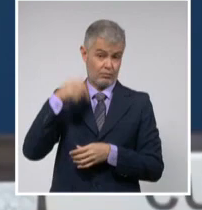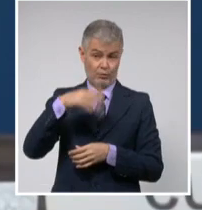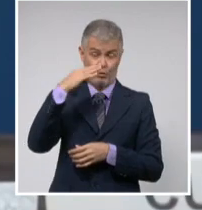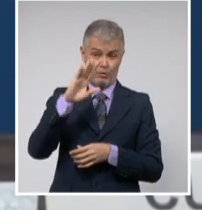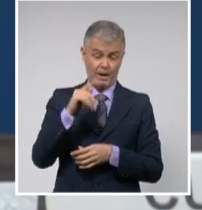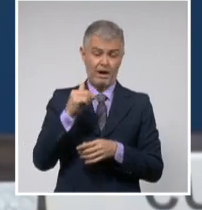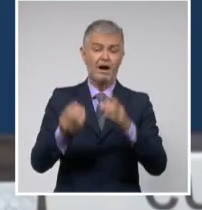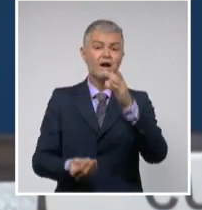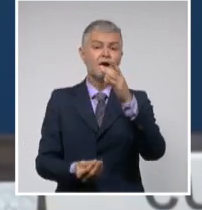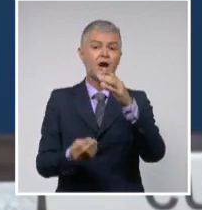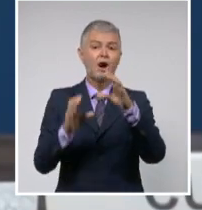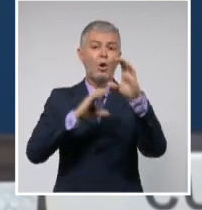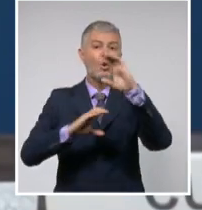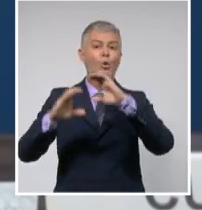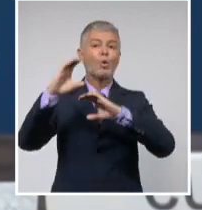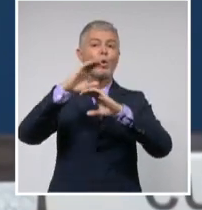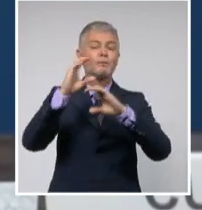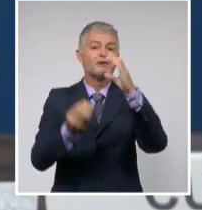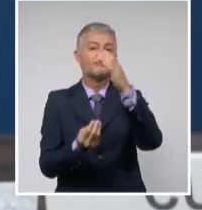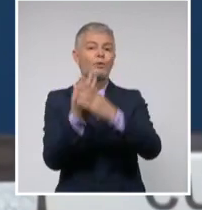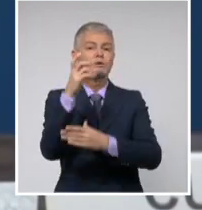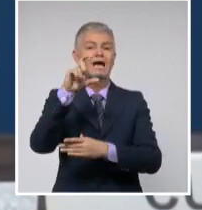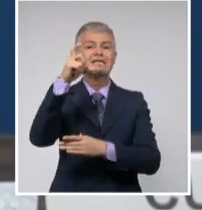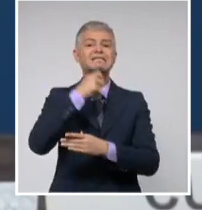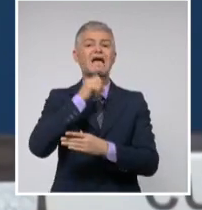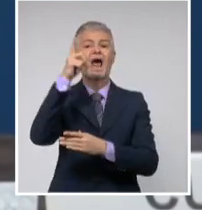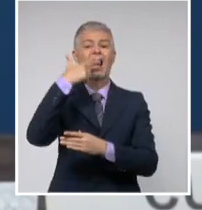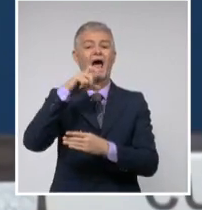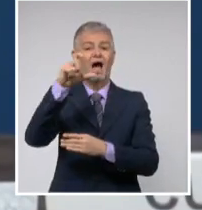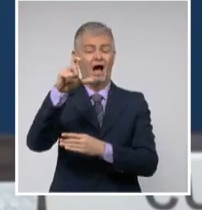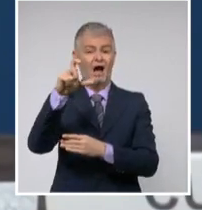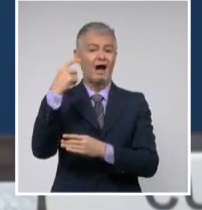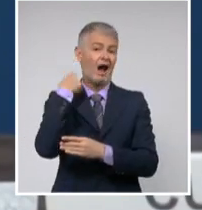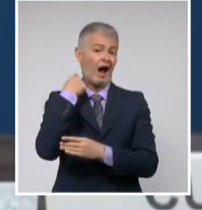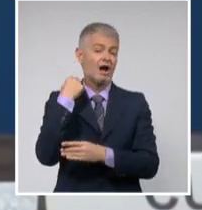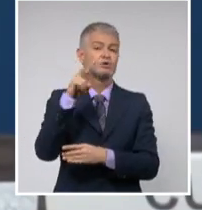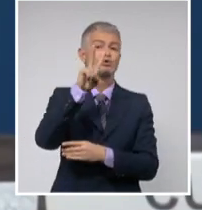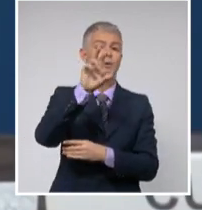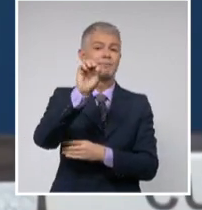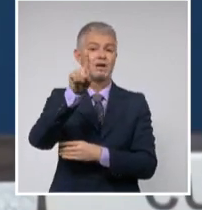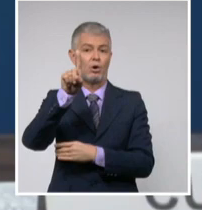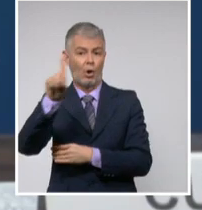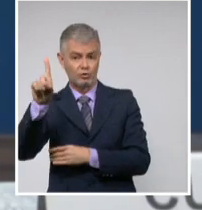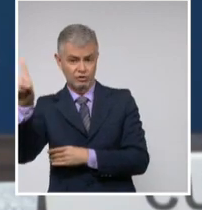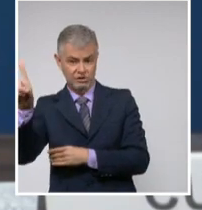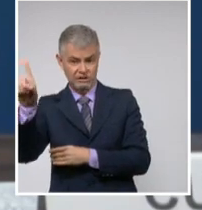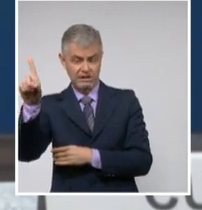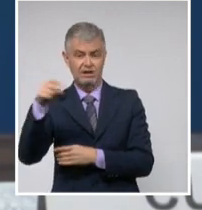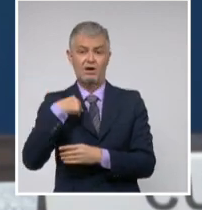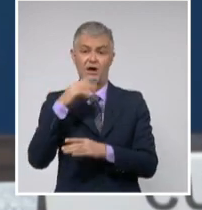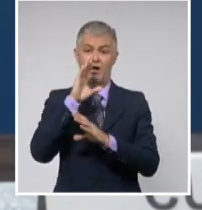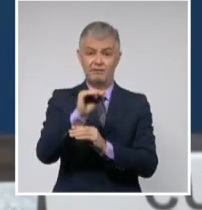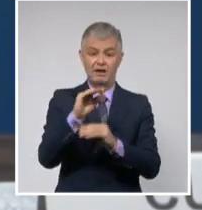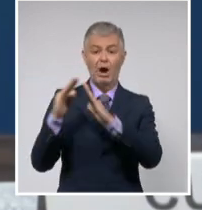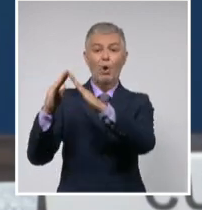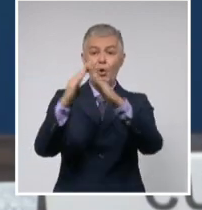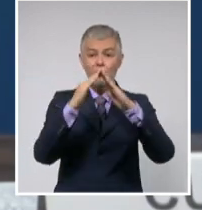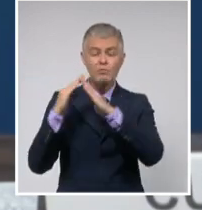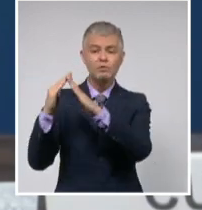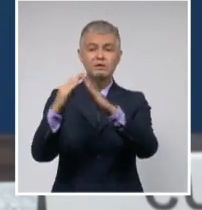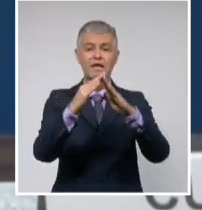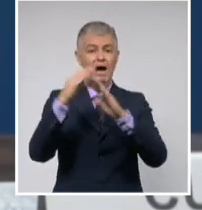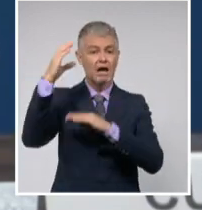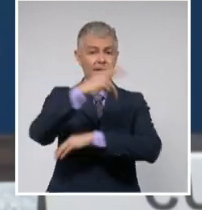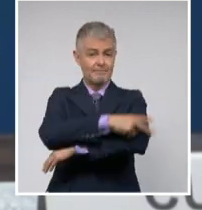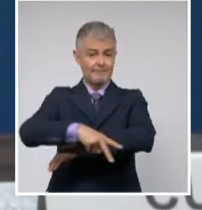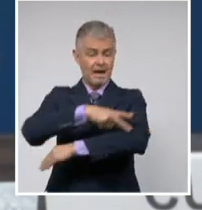cumbre fundacional de la CELAC en Caracas en el año 2011, y cito, la comunidad de estados latinoamericanos